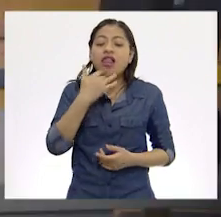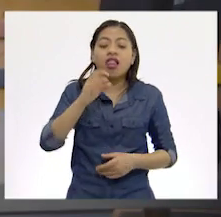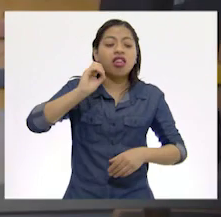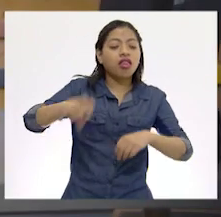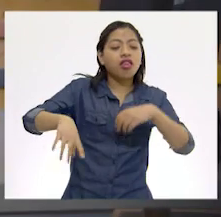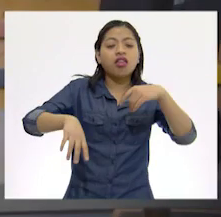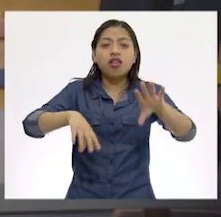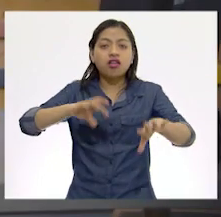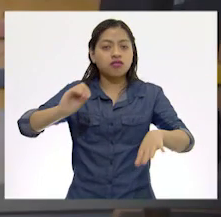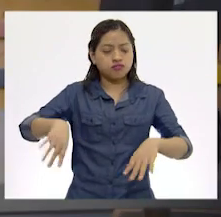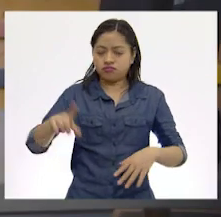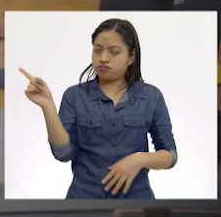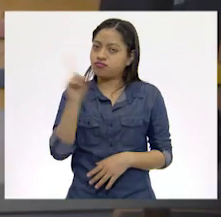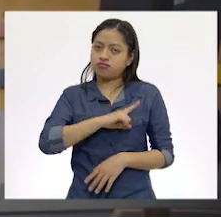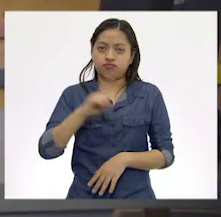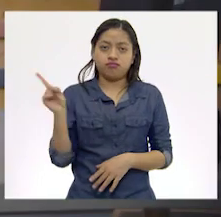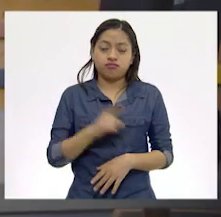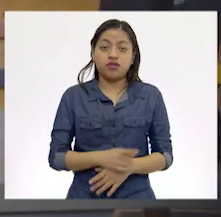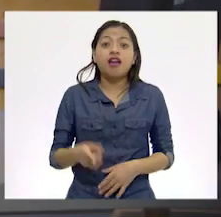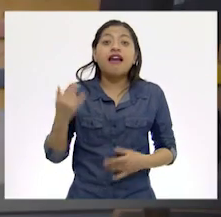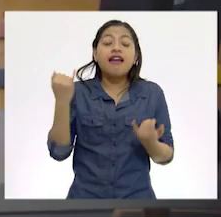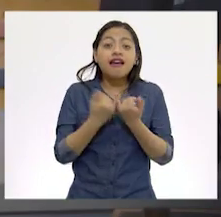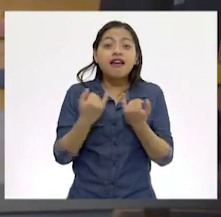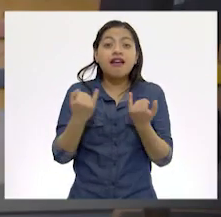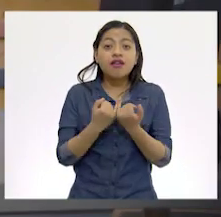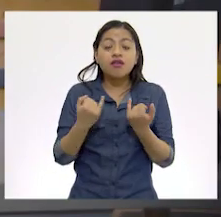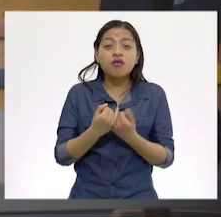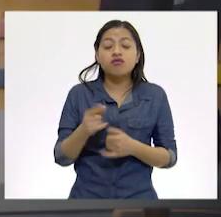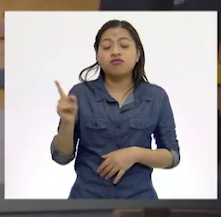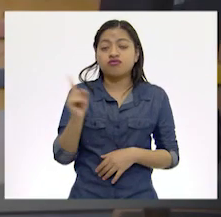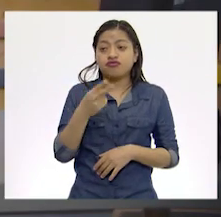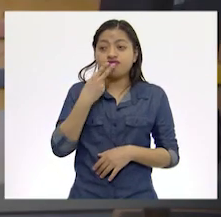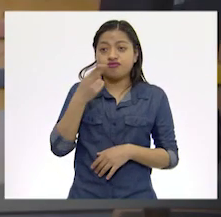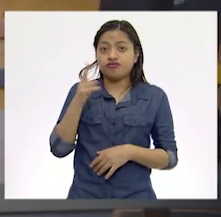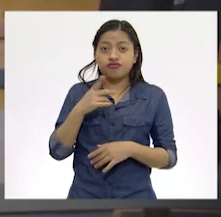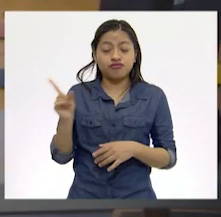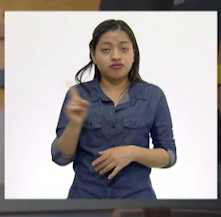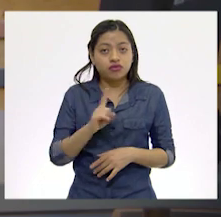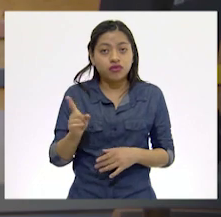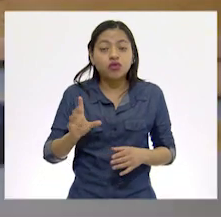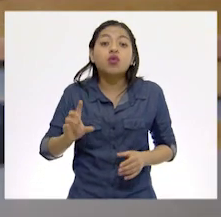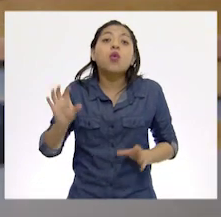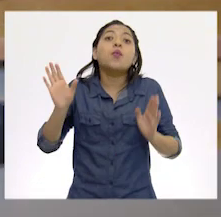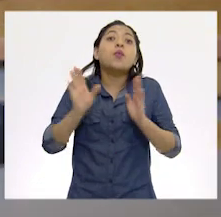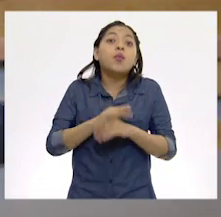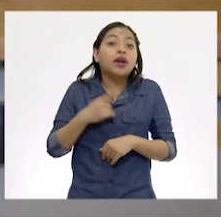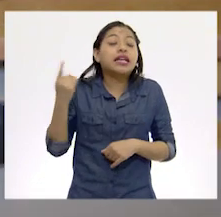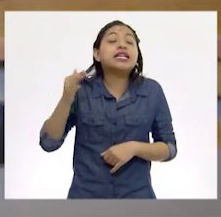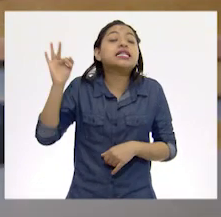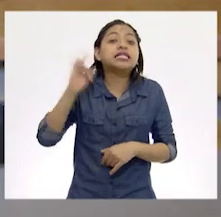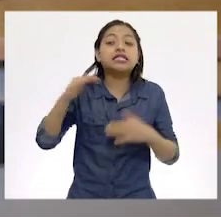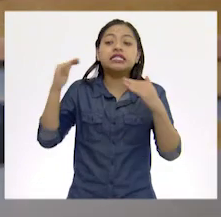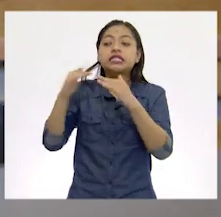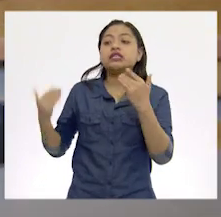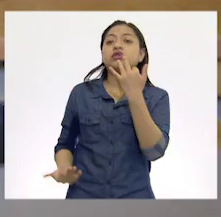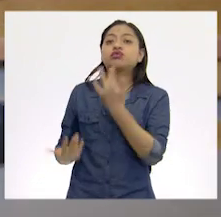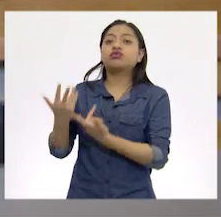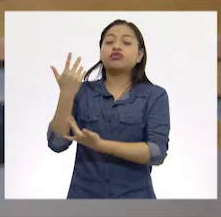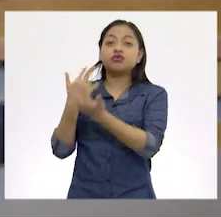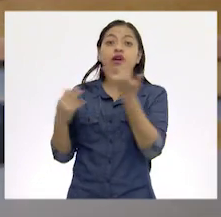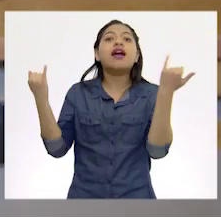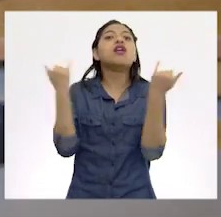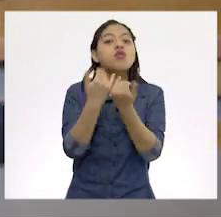planeta. Tampoco tienen que fumar, porque si no, una casa se incendia. Y hay que lavarnos las